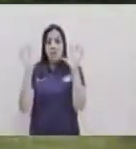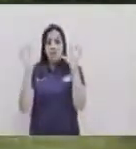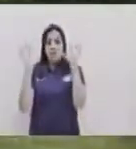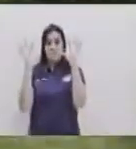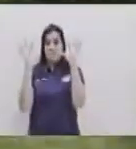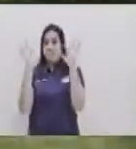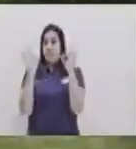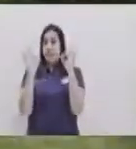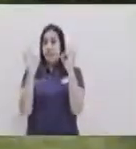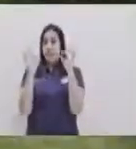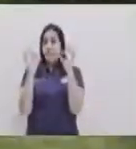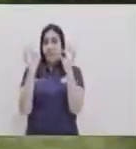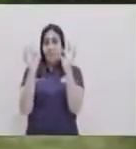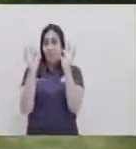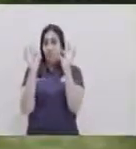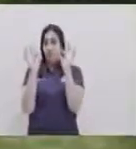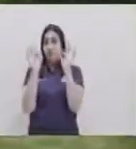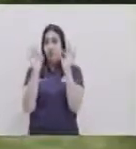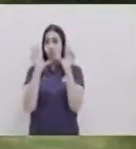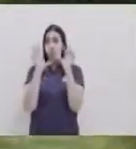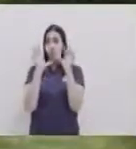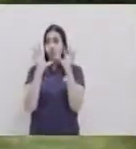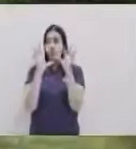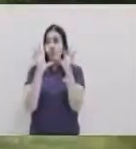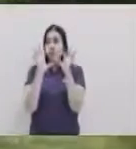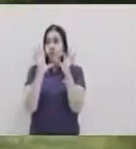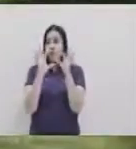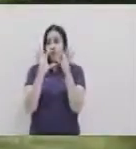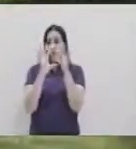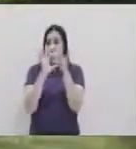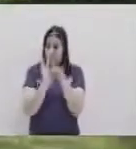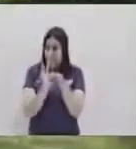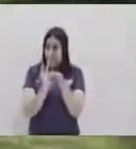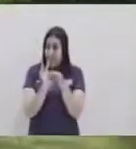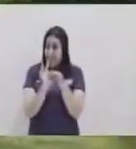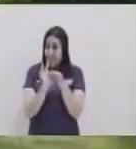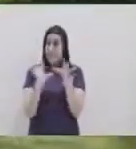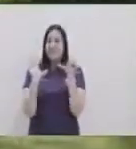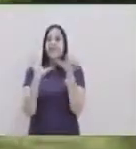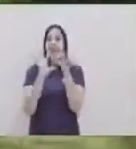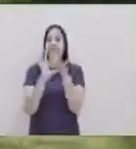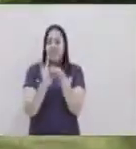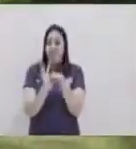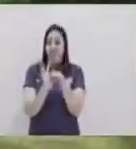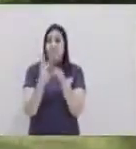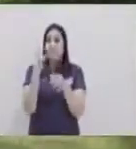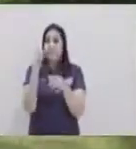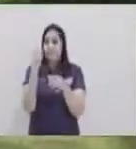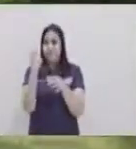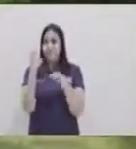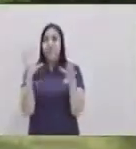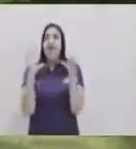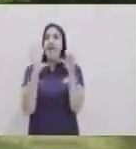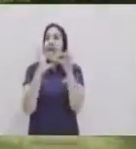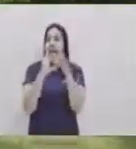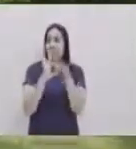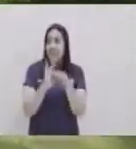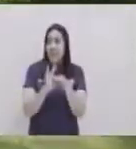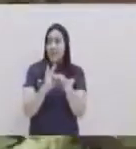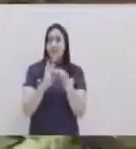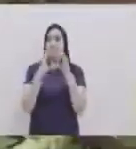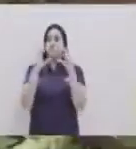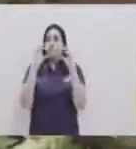dedo índice y dedo pulgar de ambas manos y decimos de, y seguidamente hacemos